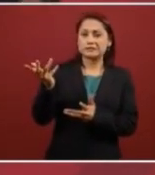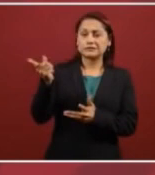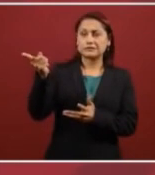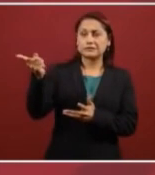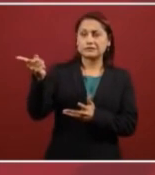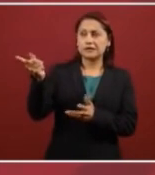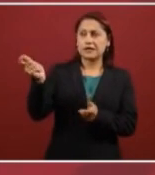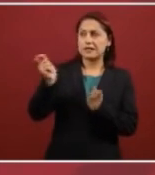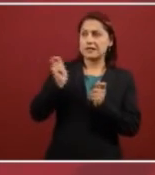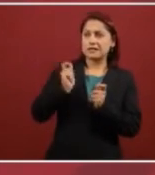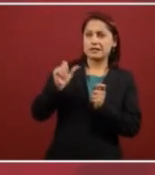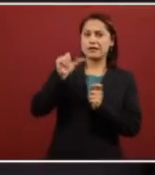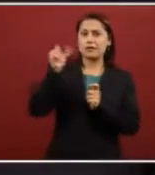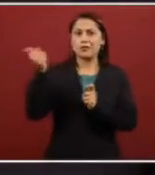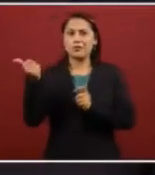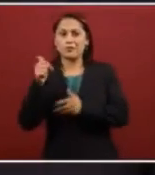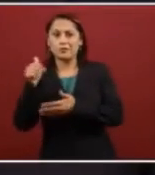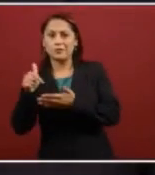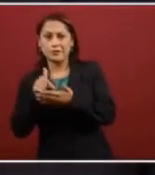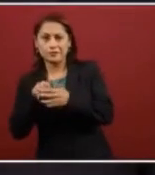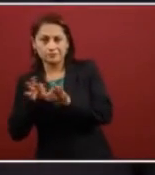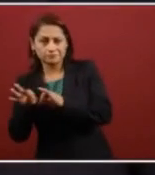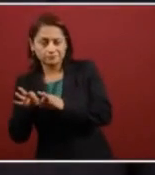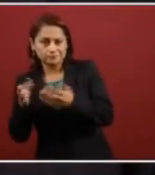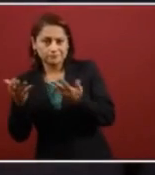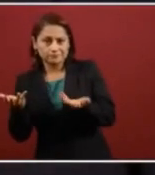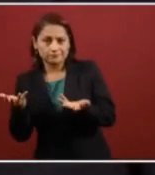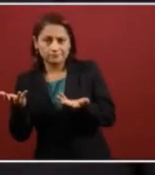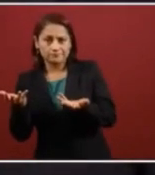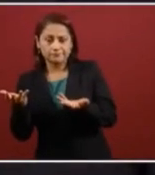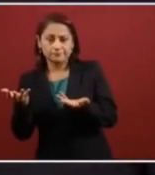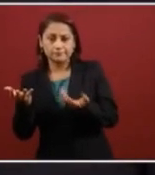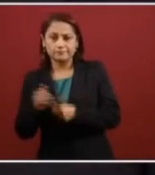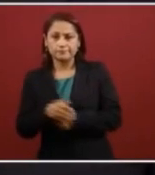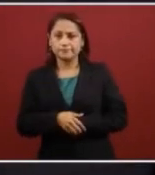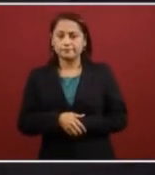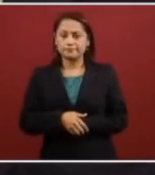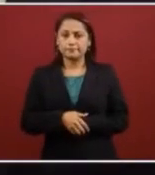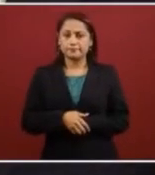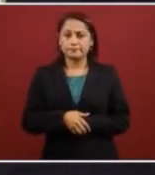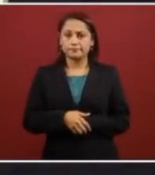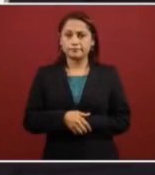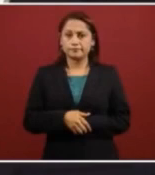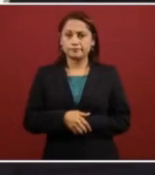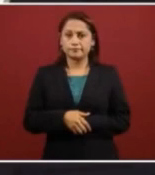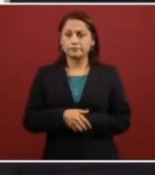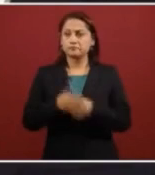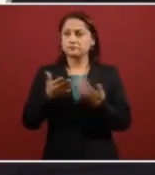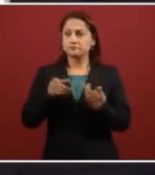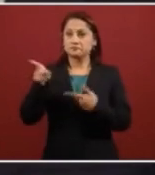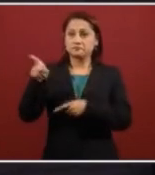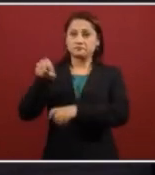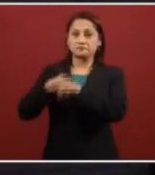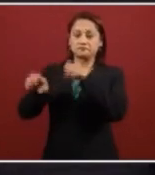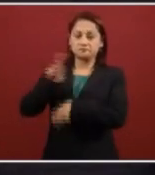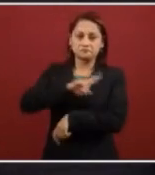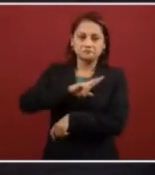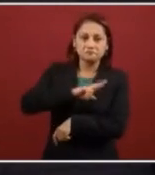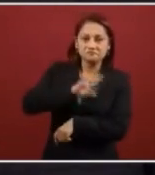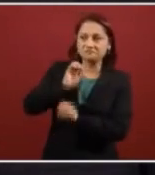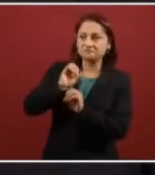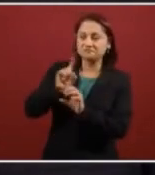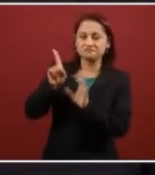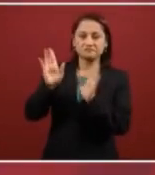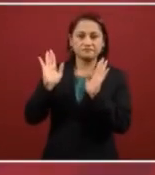cargo. A different type of job or duty. En la iniciativa privada. In the private